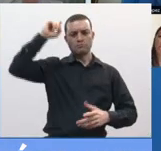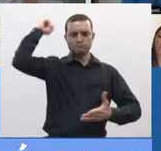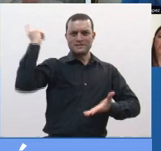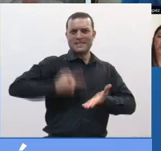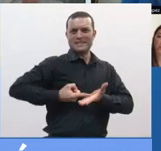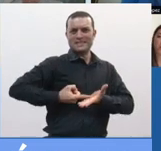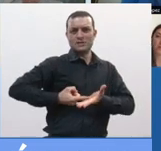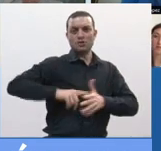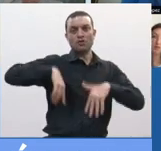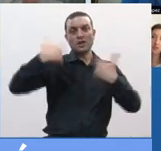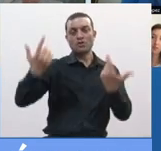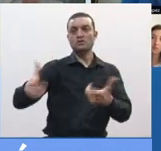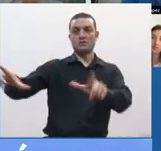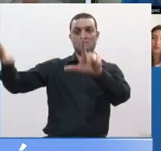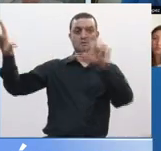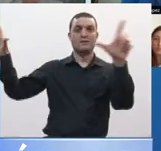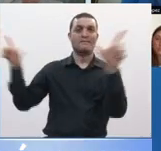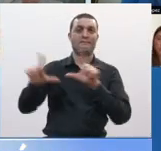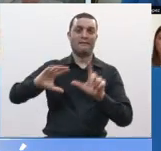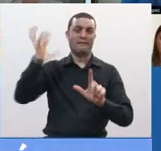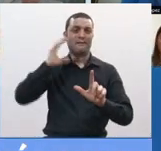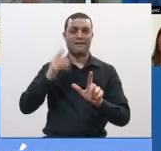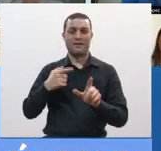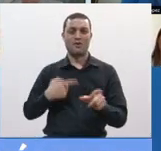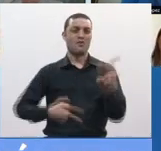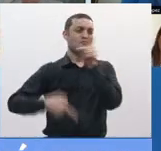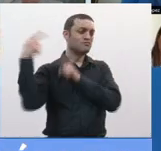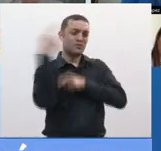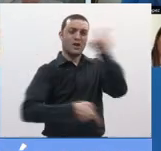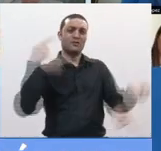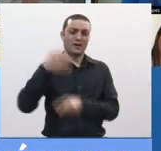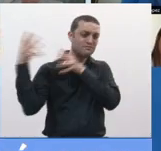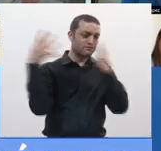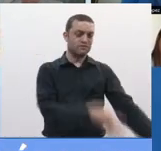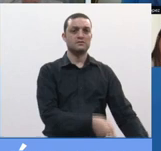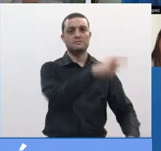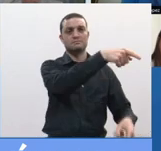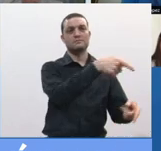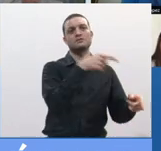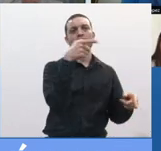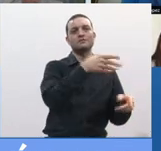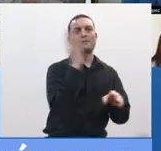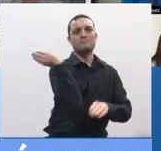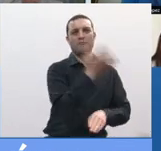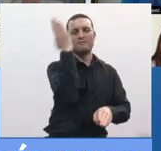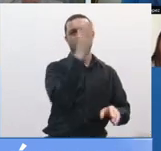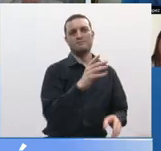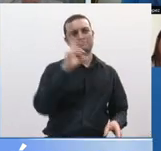largaron toda su artillería para desprestigiar a la Corte. Así como Trump hace para desprestigiar a su adversario,